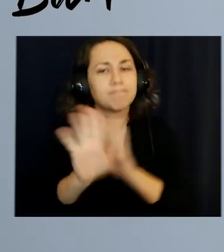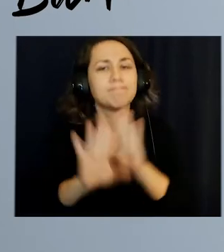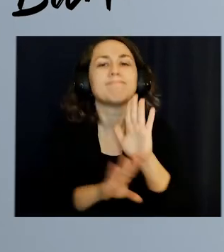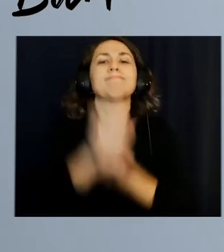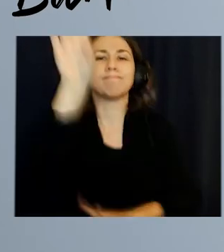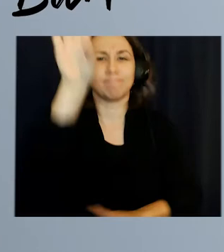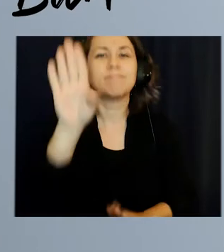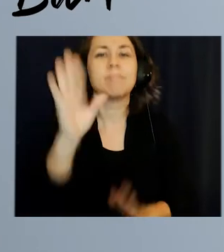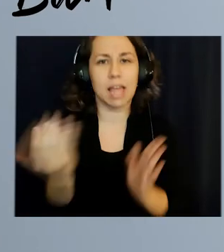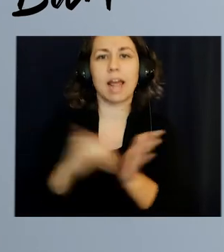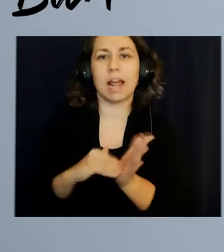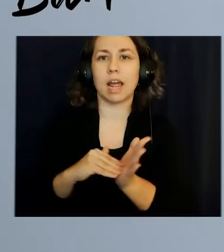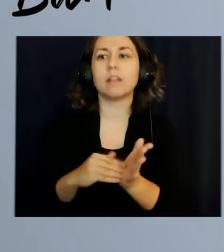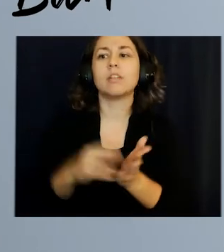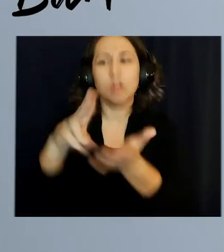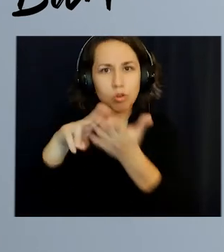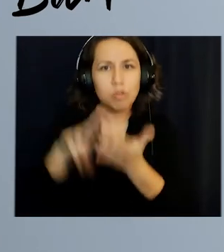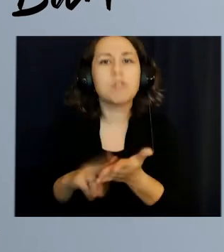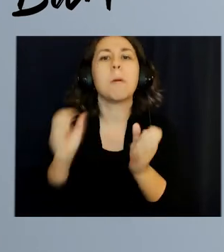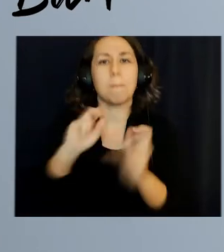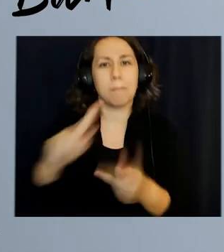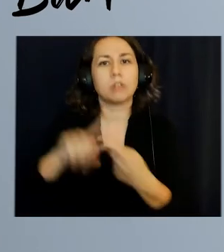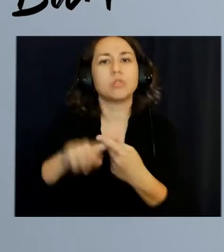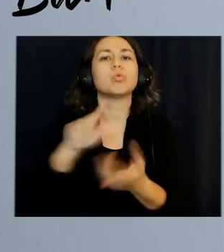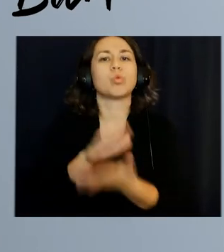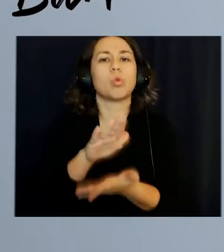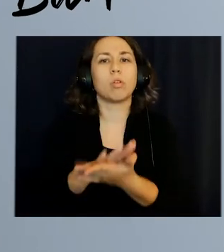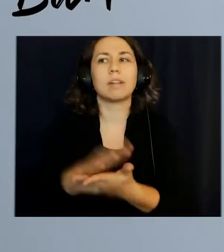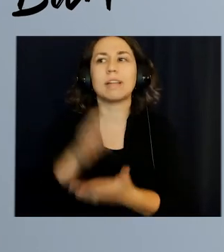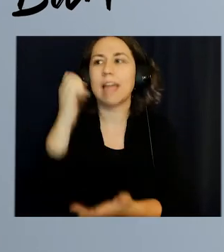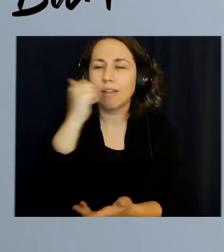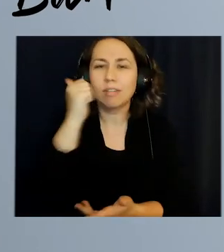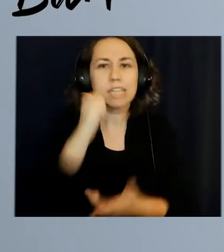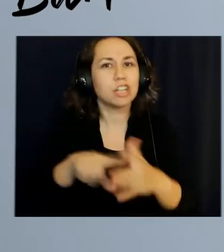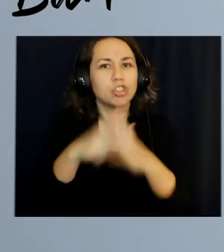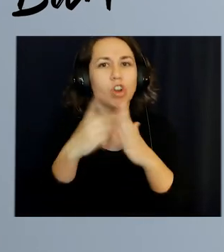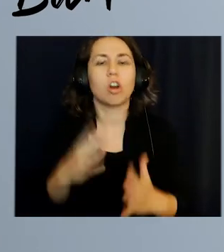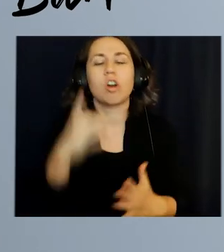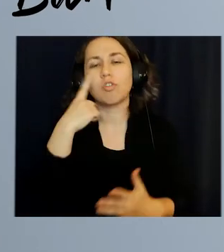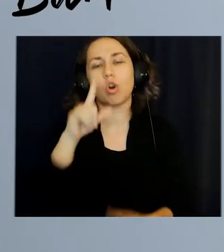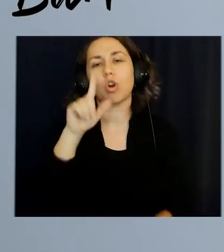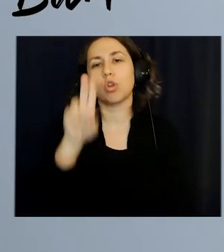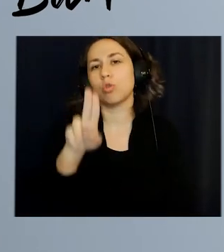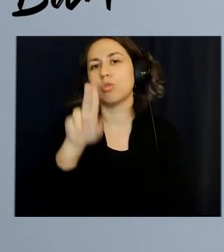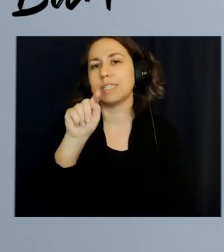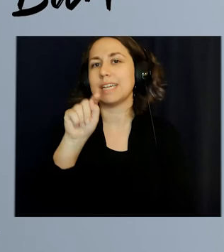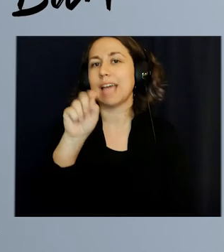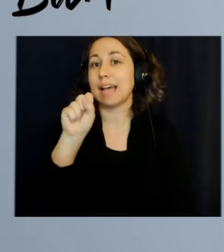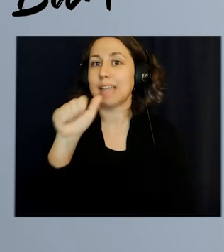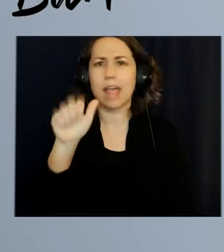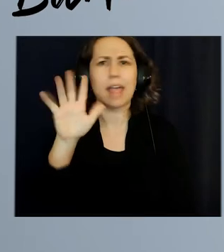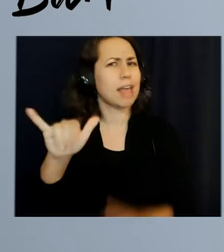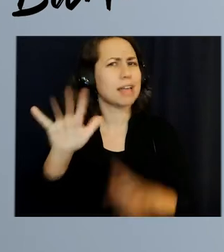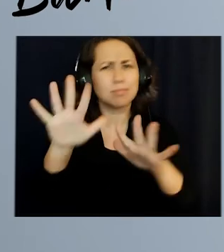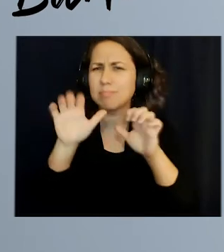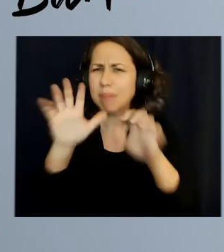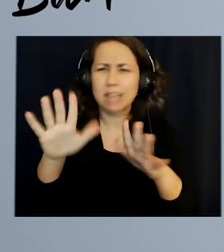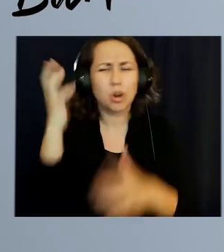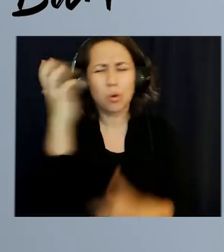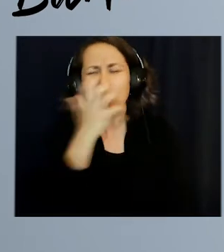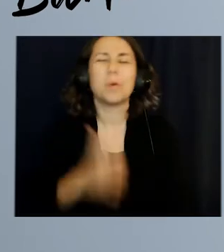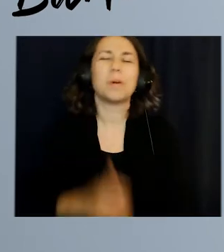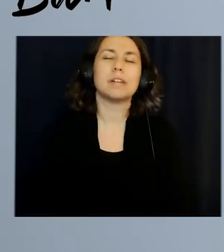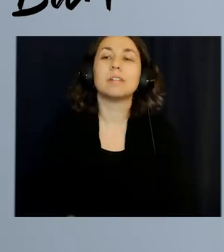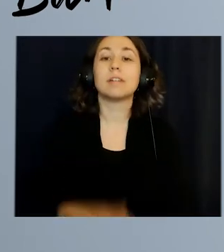escuela. Iniciaba en todos los juegos de UTSA y fue pura magia. El año siguiente no era el mismo ambiente